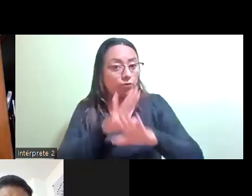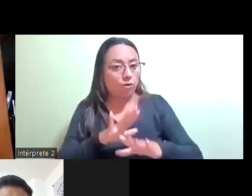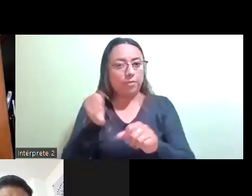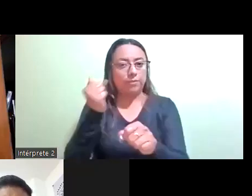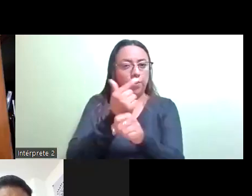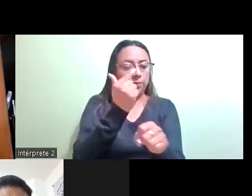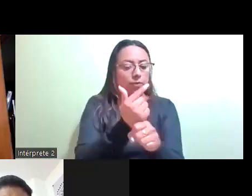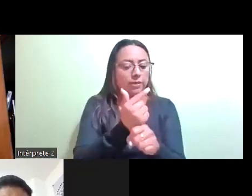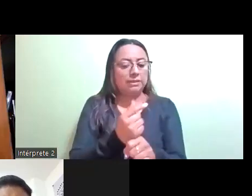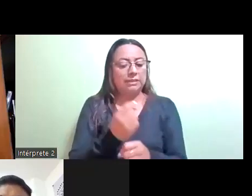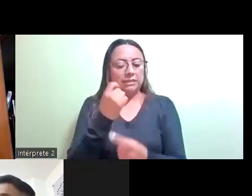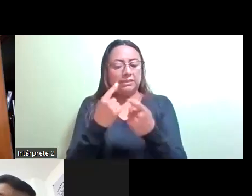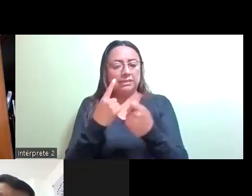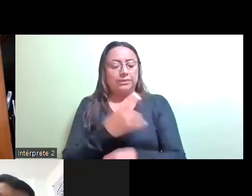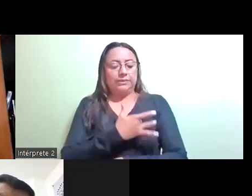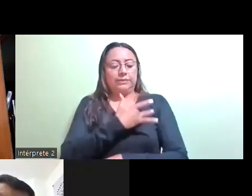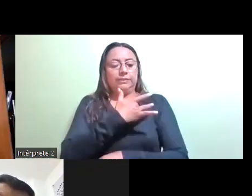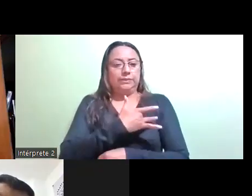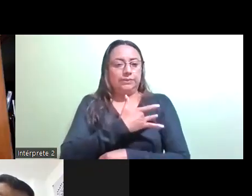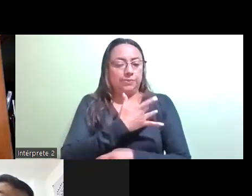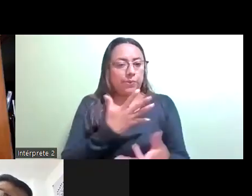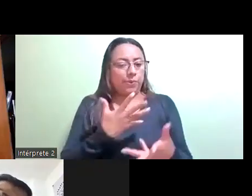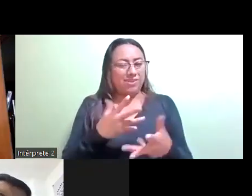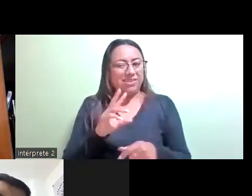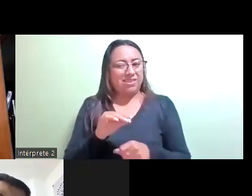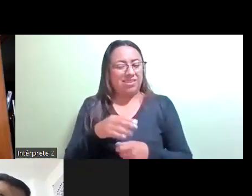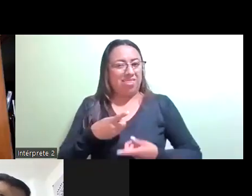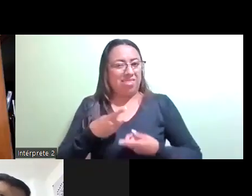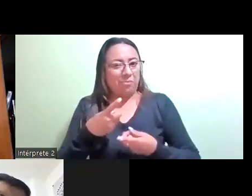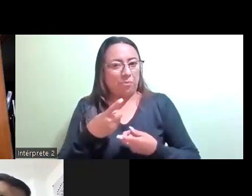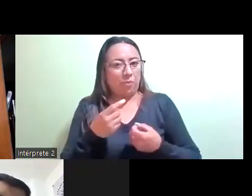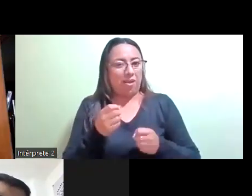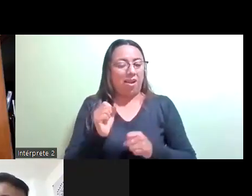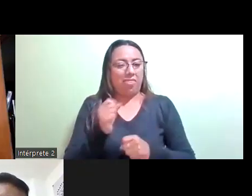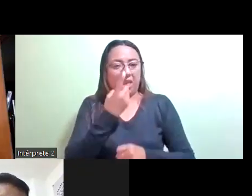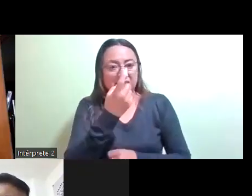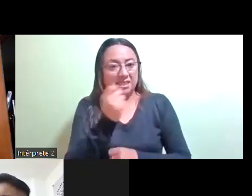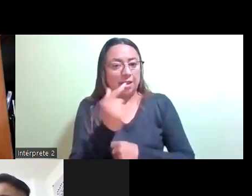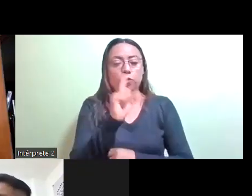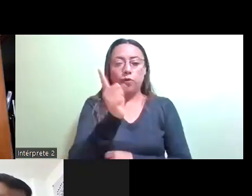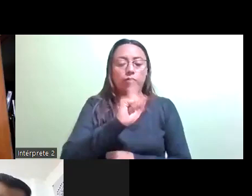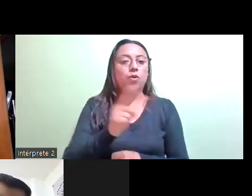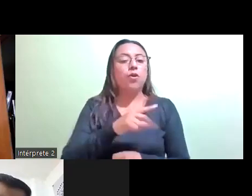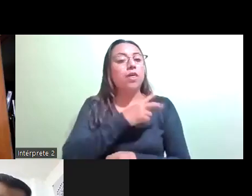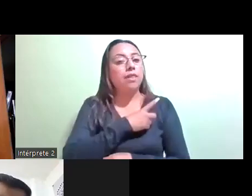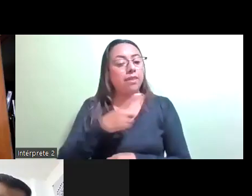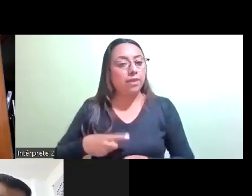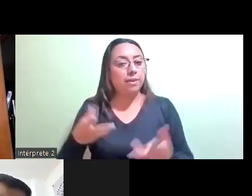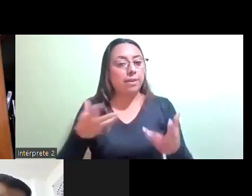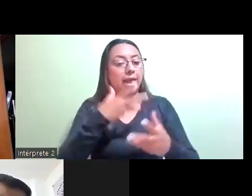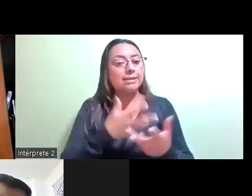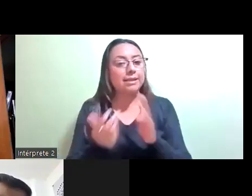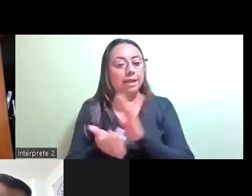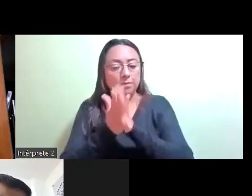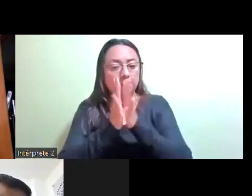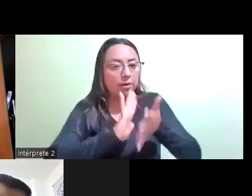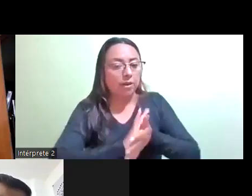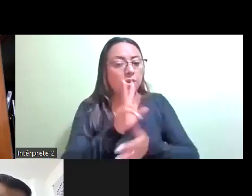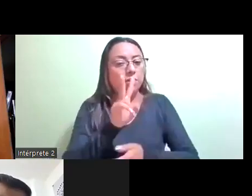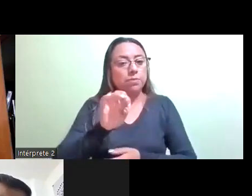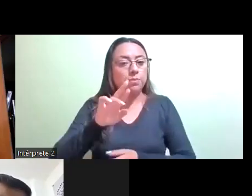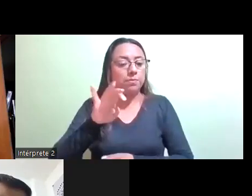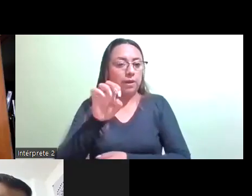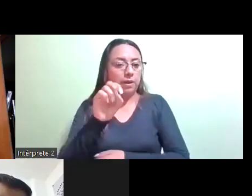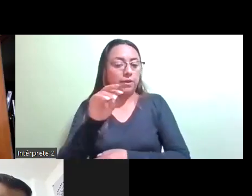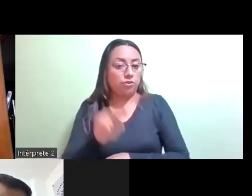información susceptible de ser clasificada en términos de la ley en la materia, se deberán elaborar las versiones públicas correspondientes, cuya clasificación deberá